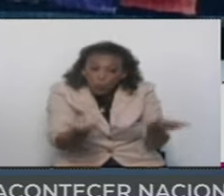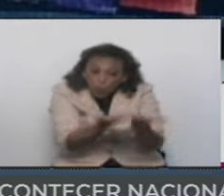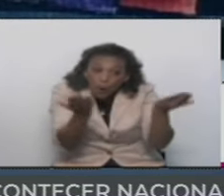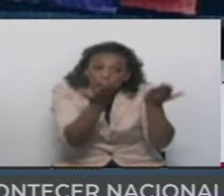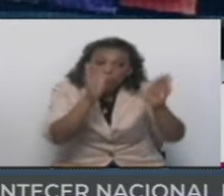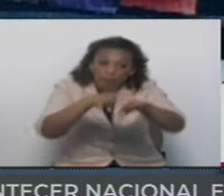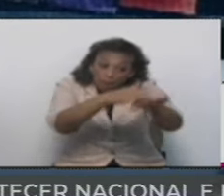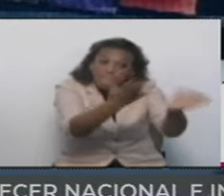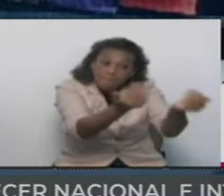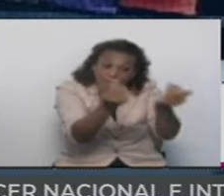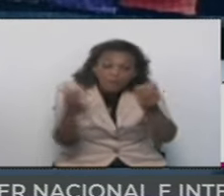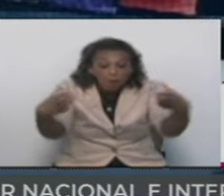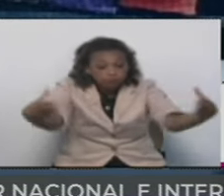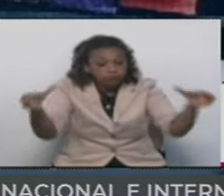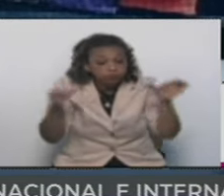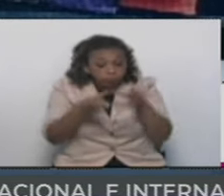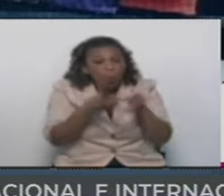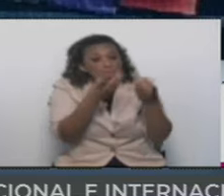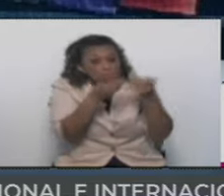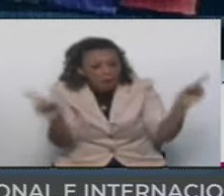convocante,